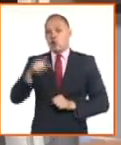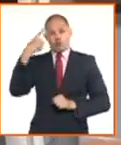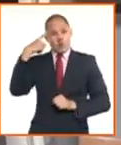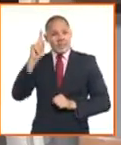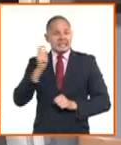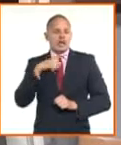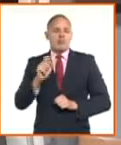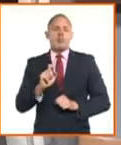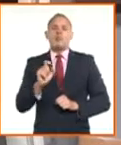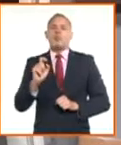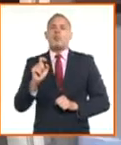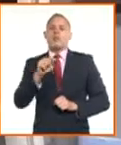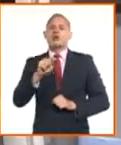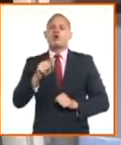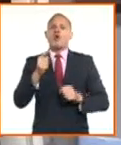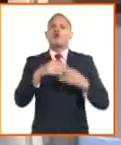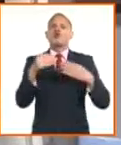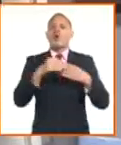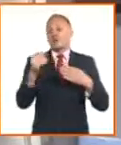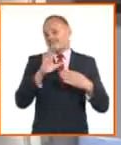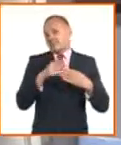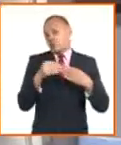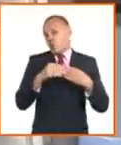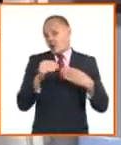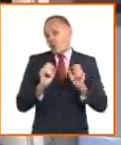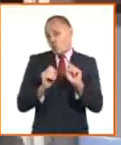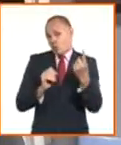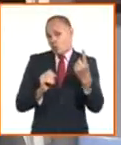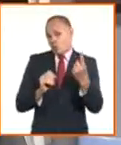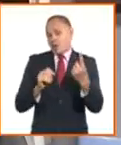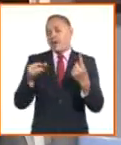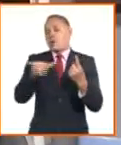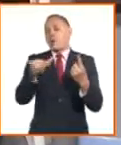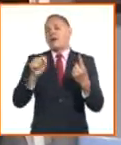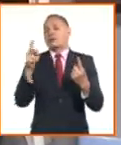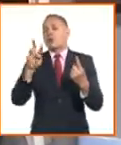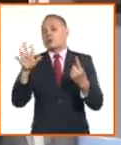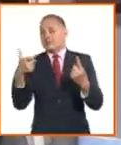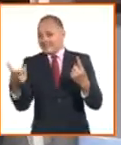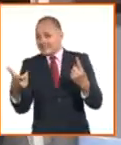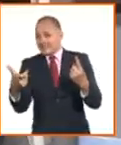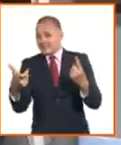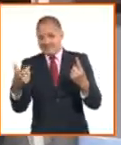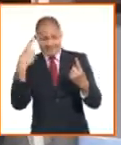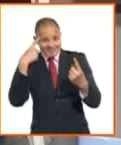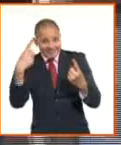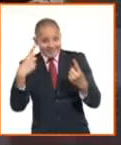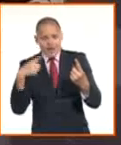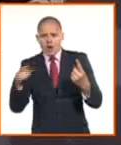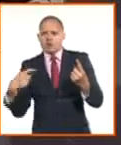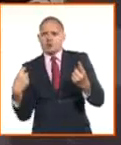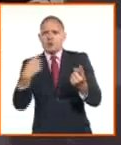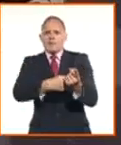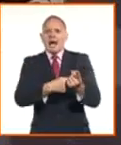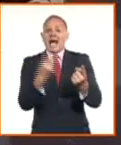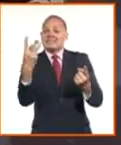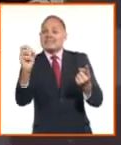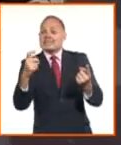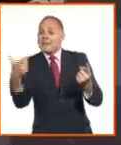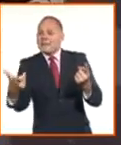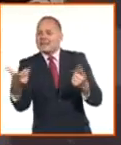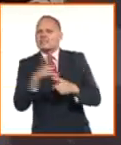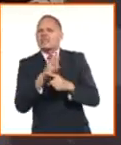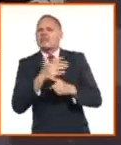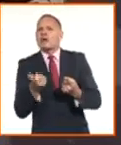está comprando el litro de gasolina a 1.20 en dólares, estoy hablando. Si lo mides ahora con